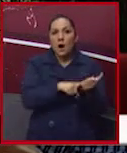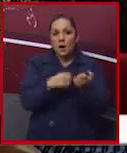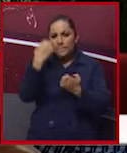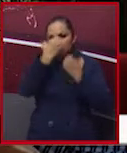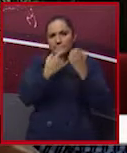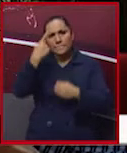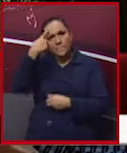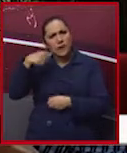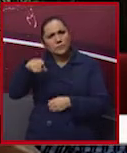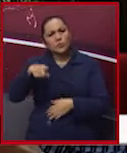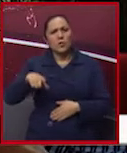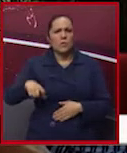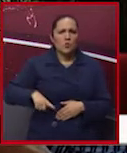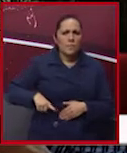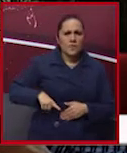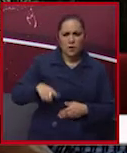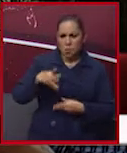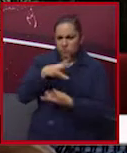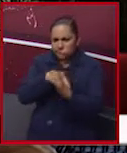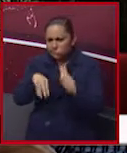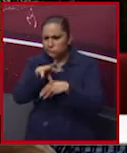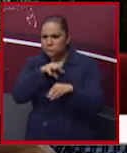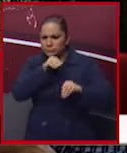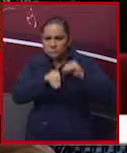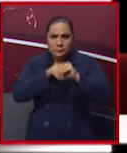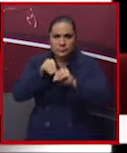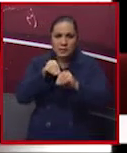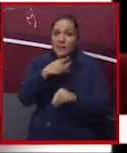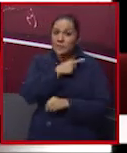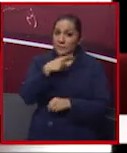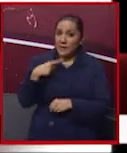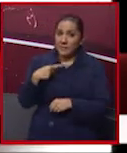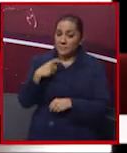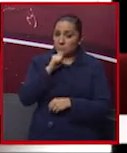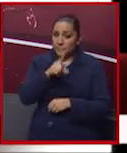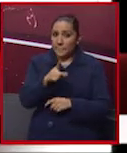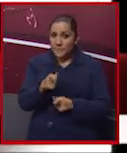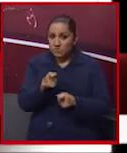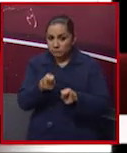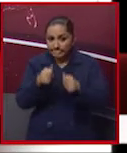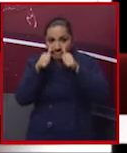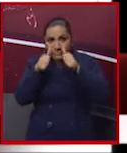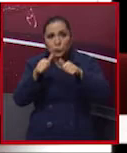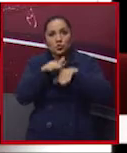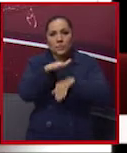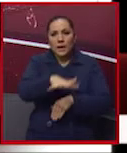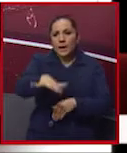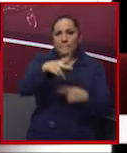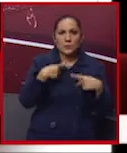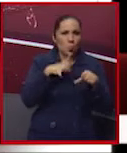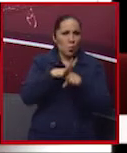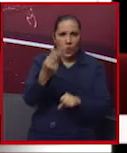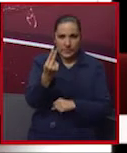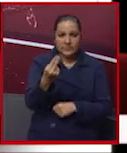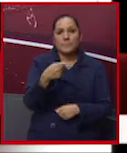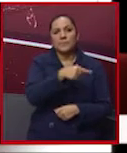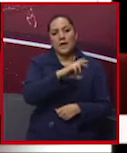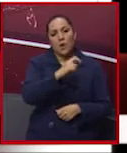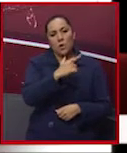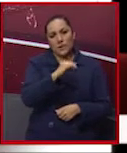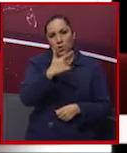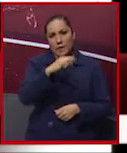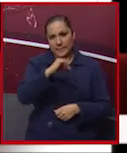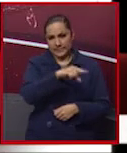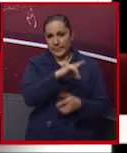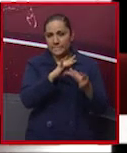complejas destinadas a satisfacer las necesidades que la ciudadanía demanda del Estado, Eugenio García señaló que las leyes administrativas que